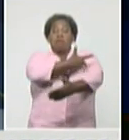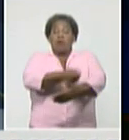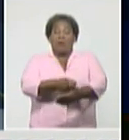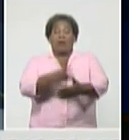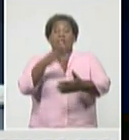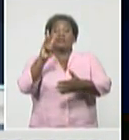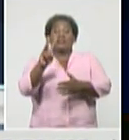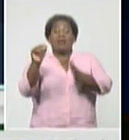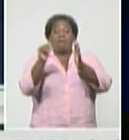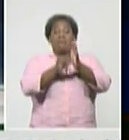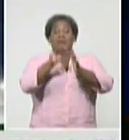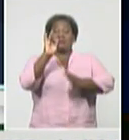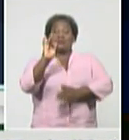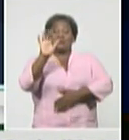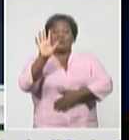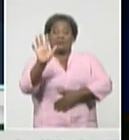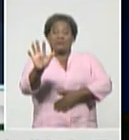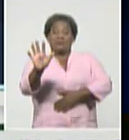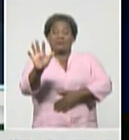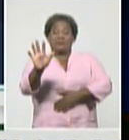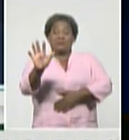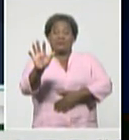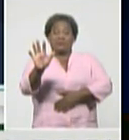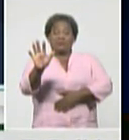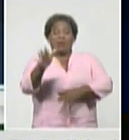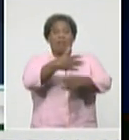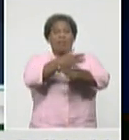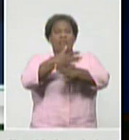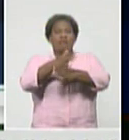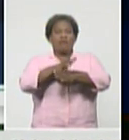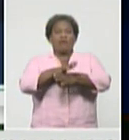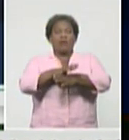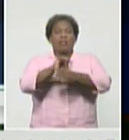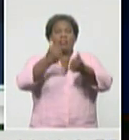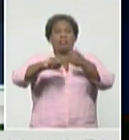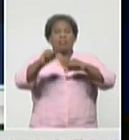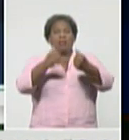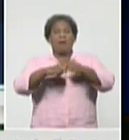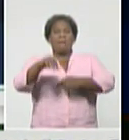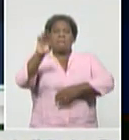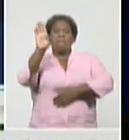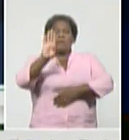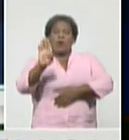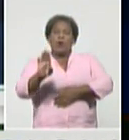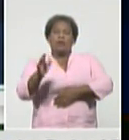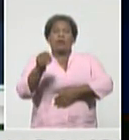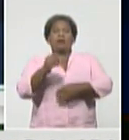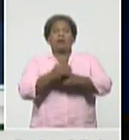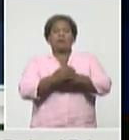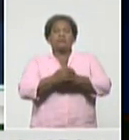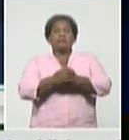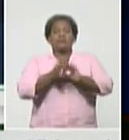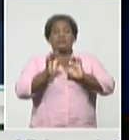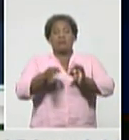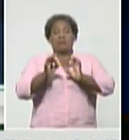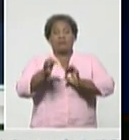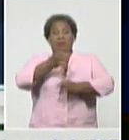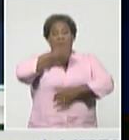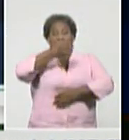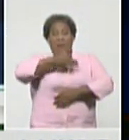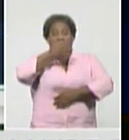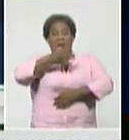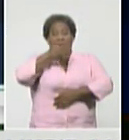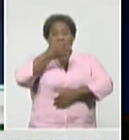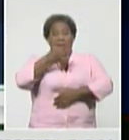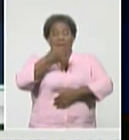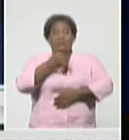3.075 muestras en los diferentes laboratorios de biología molecular de nuestro país que siempre mencionamos. Los del